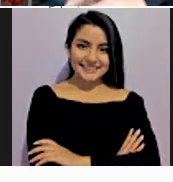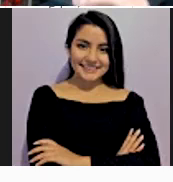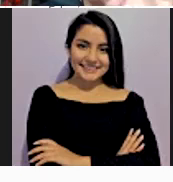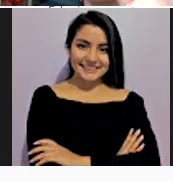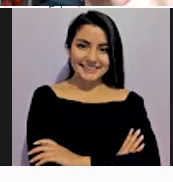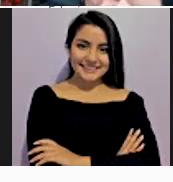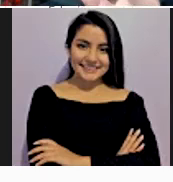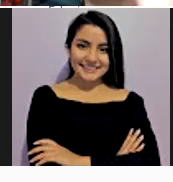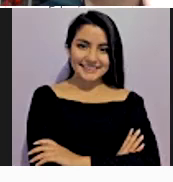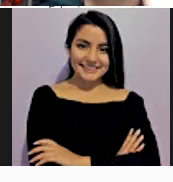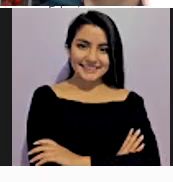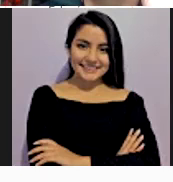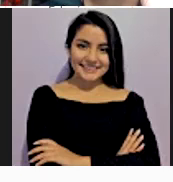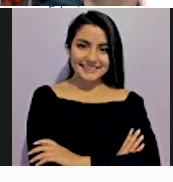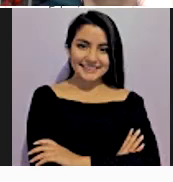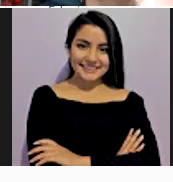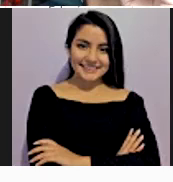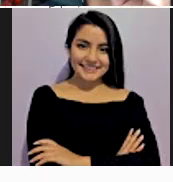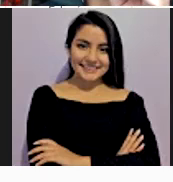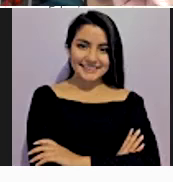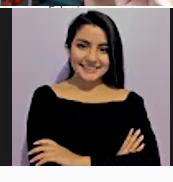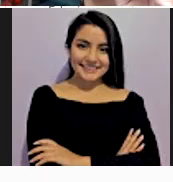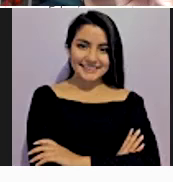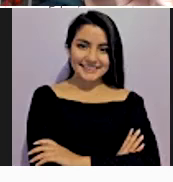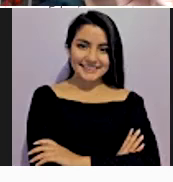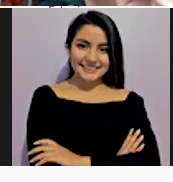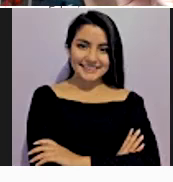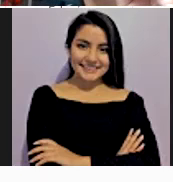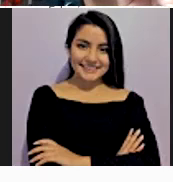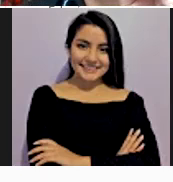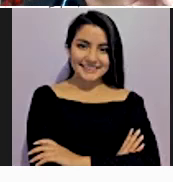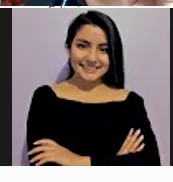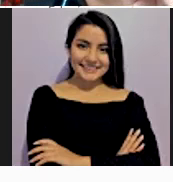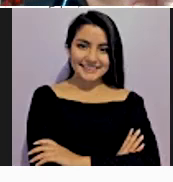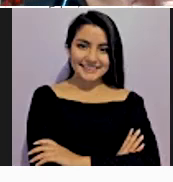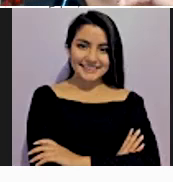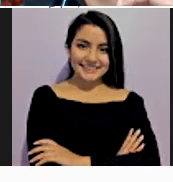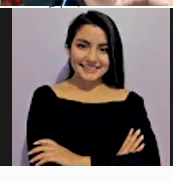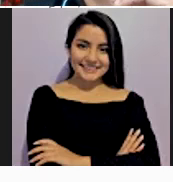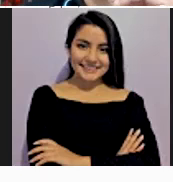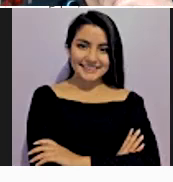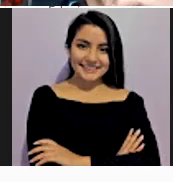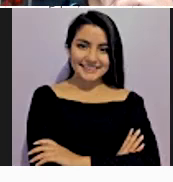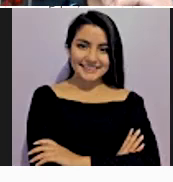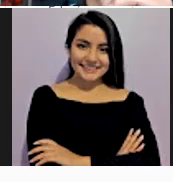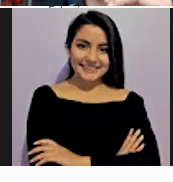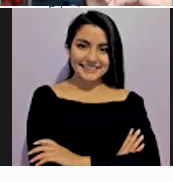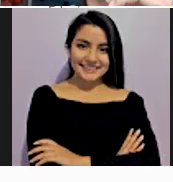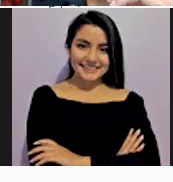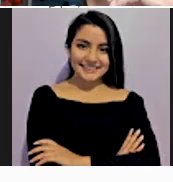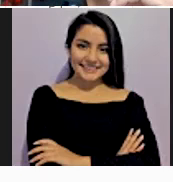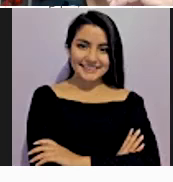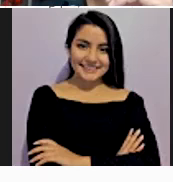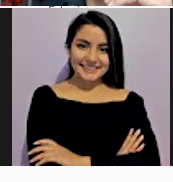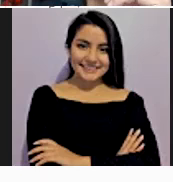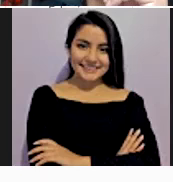puedo decir yo, la estación Baños en Pastaza, sí, se llama Baños en Pastaza, exactamente. En el río Pastaza, en el río